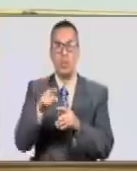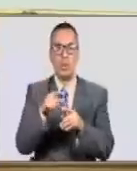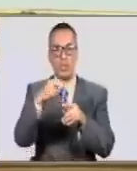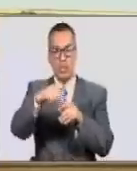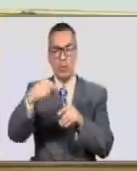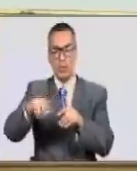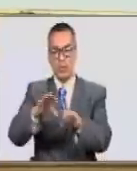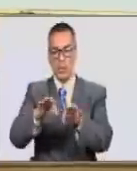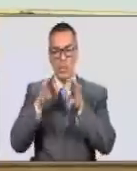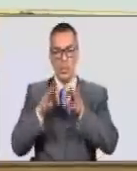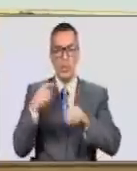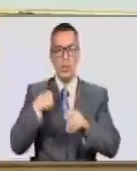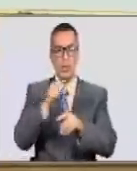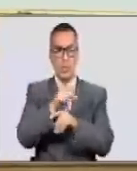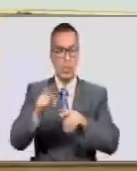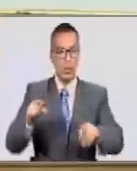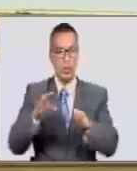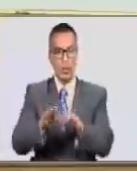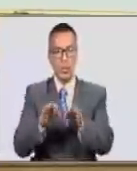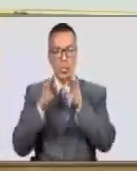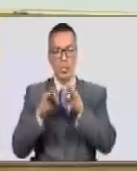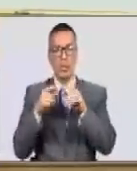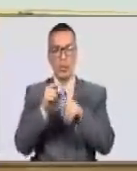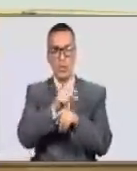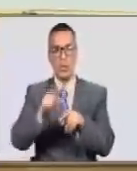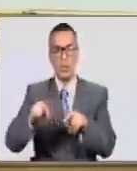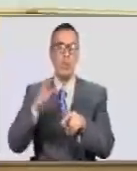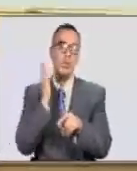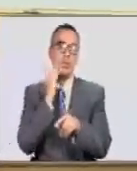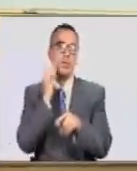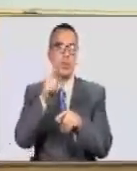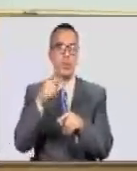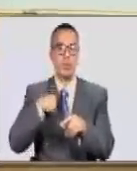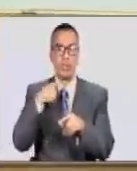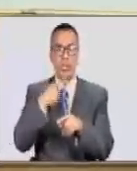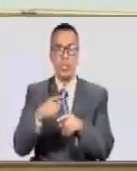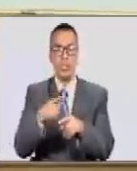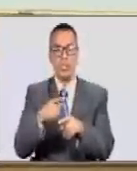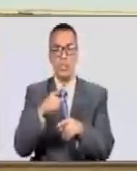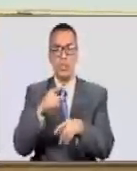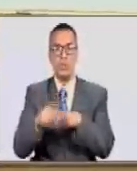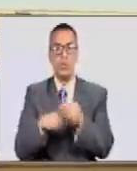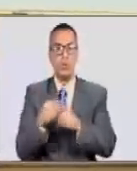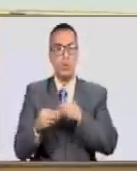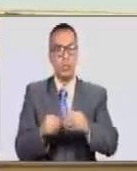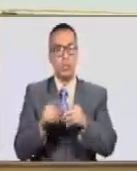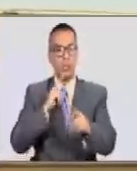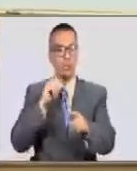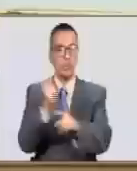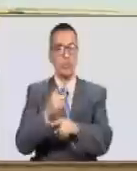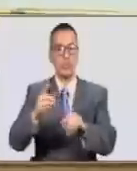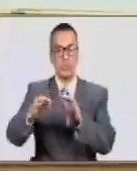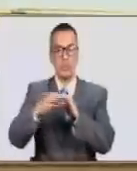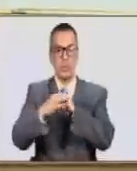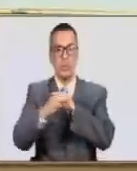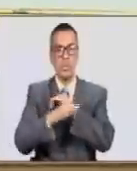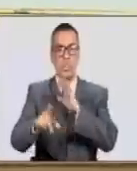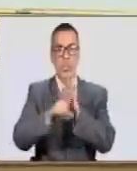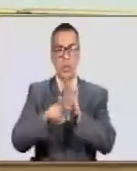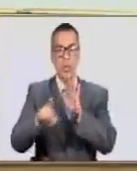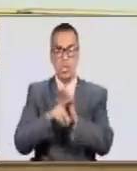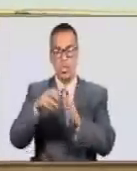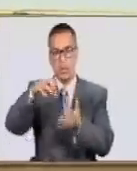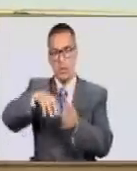persona interesada no se refieren a parte interesada, se refieren a una persona, por ejemplo, que haya sido afectada por una ordenanza municipal o por una ley